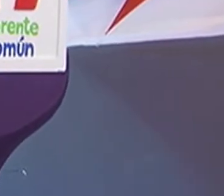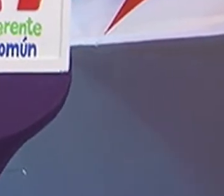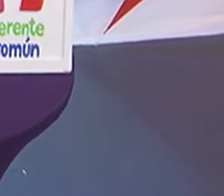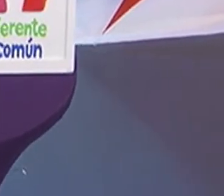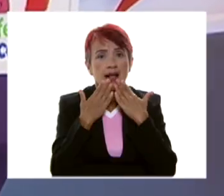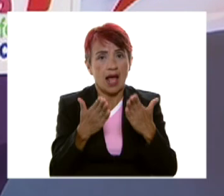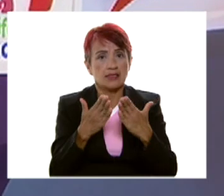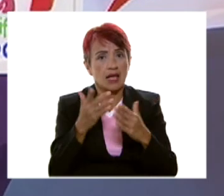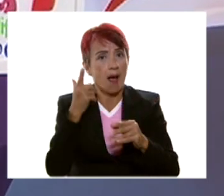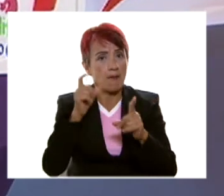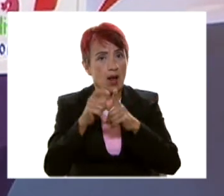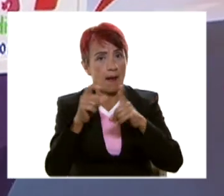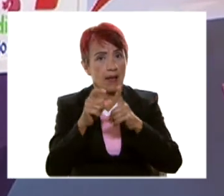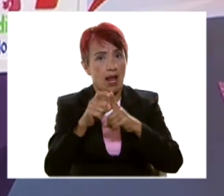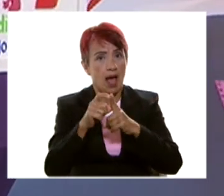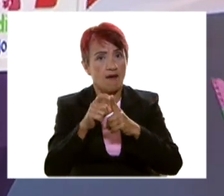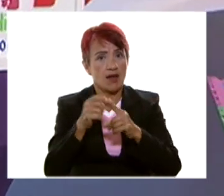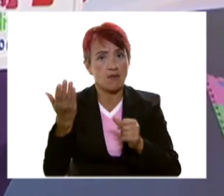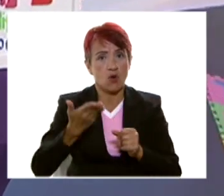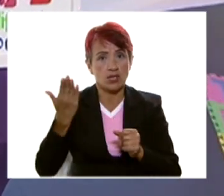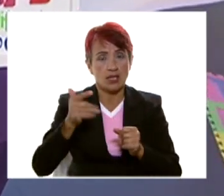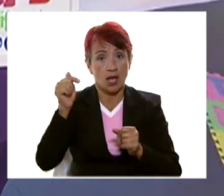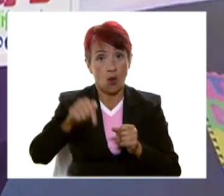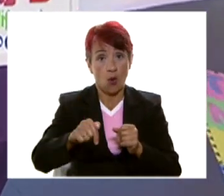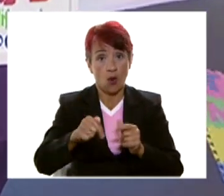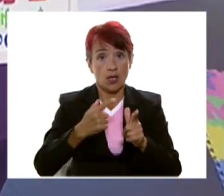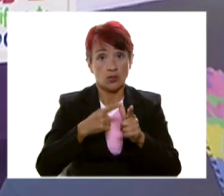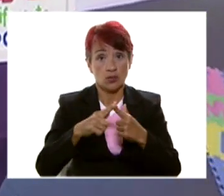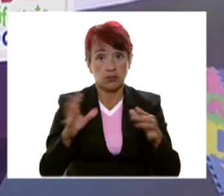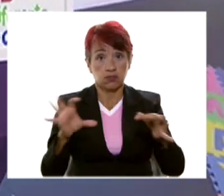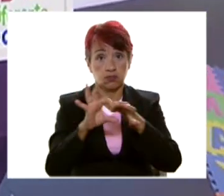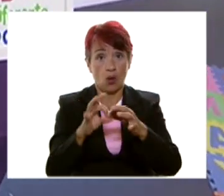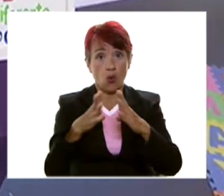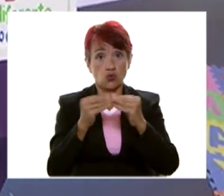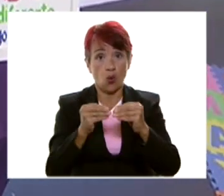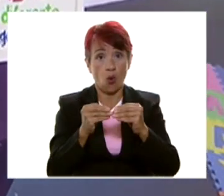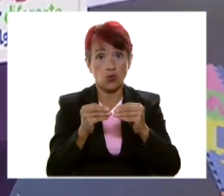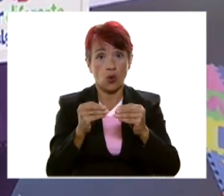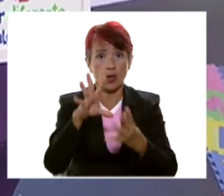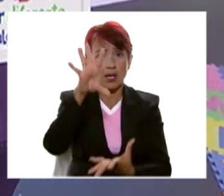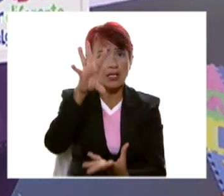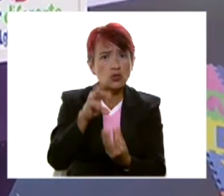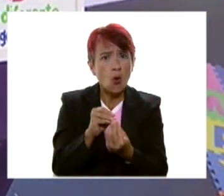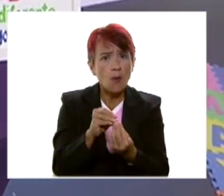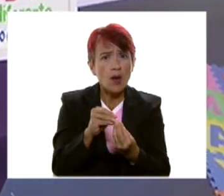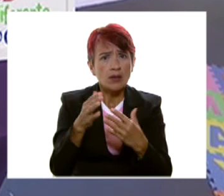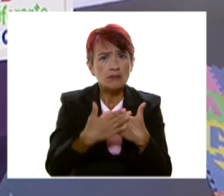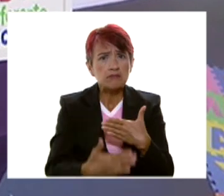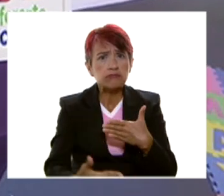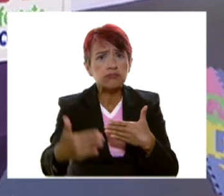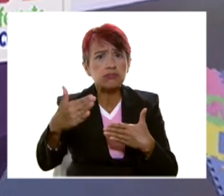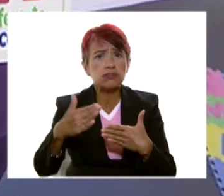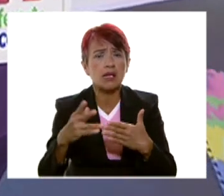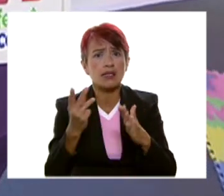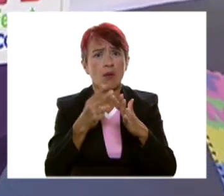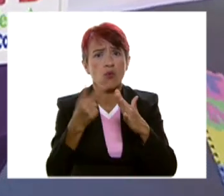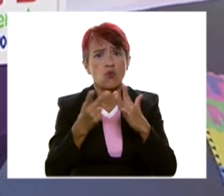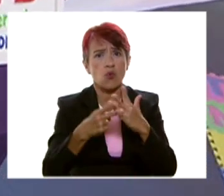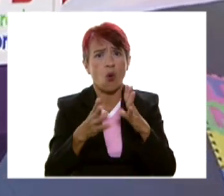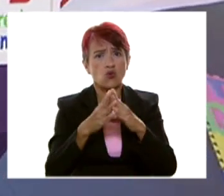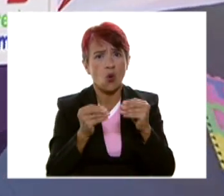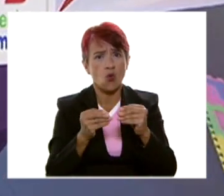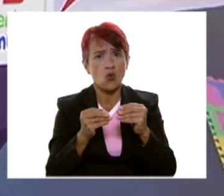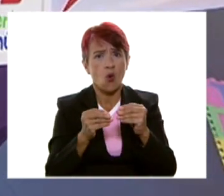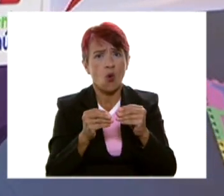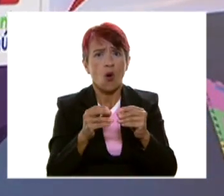Muchísimas gracias por las palabras claves del día de hoy y que están relacionadas a todo lo que hemos estado conversando a lo largo del programa, no solamente en cuanto a las